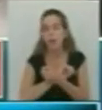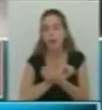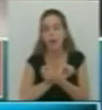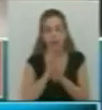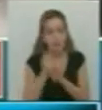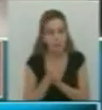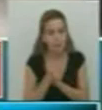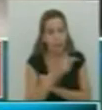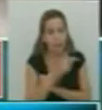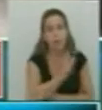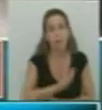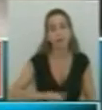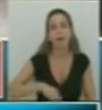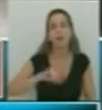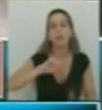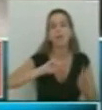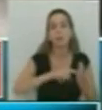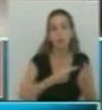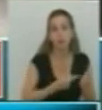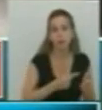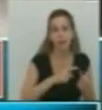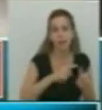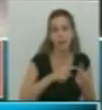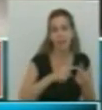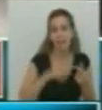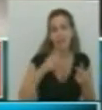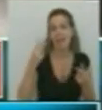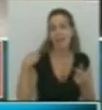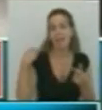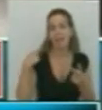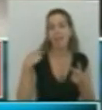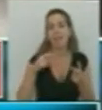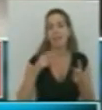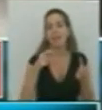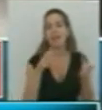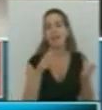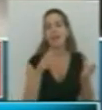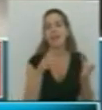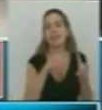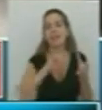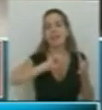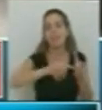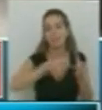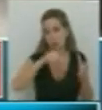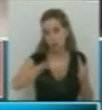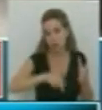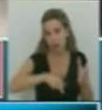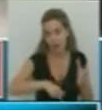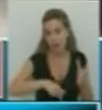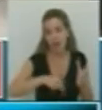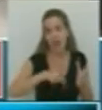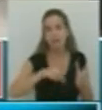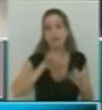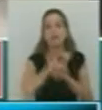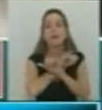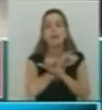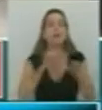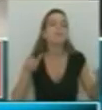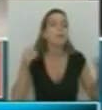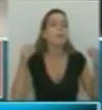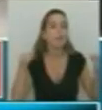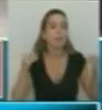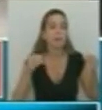Buenos Aires, fuentes de la jefatura de gabinete de la provincia de Buenos Aires, que nos informan que en realidad eso